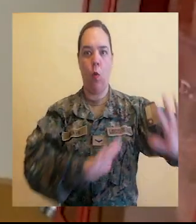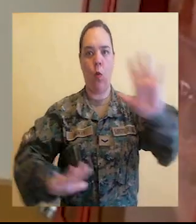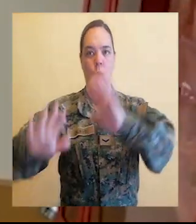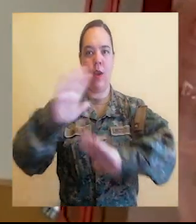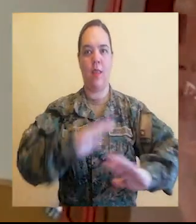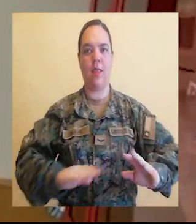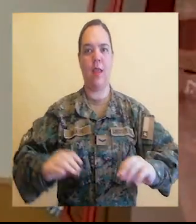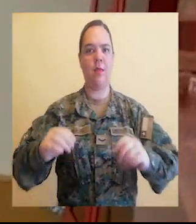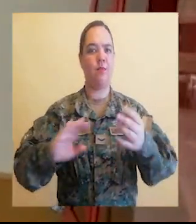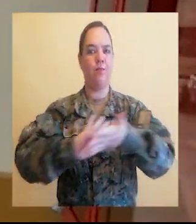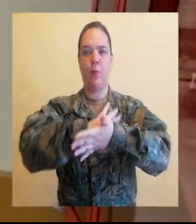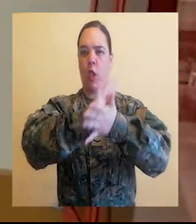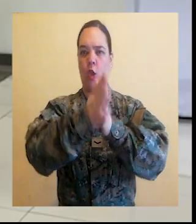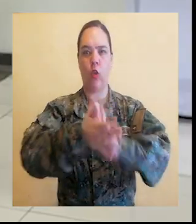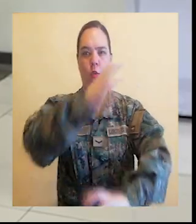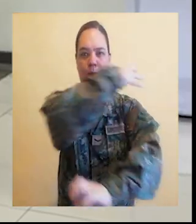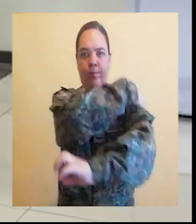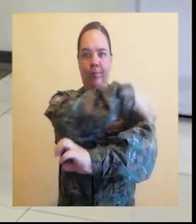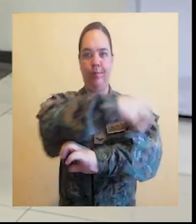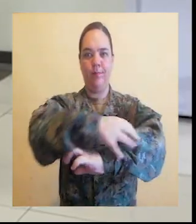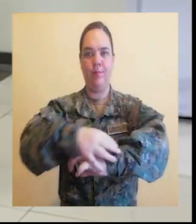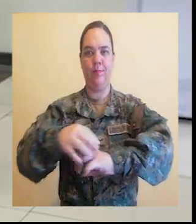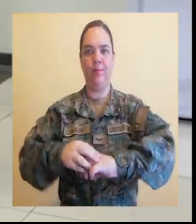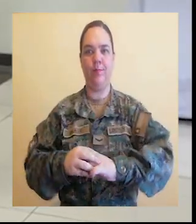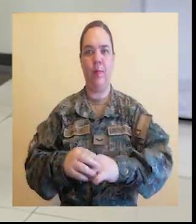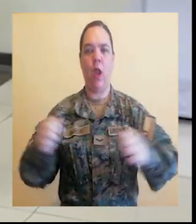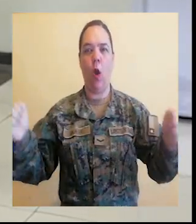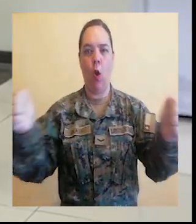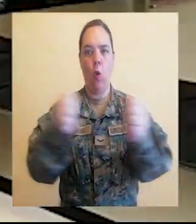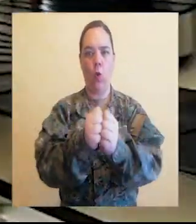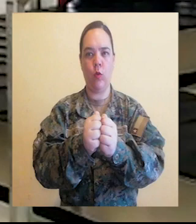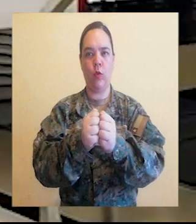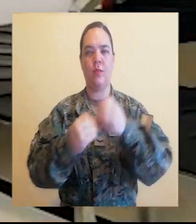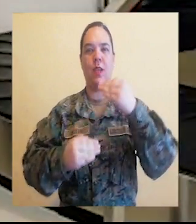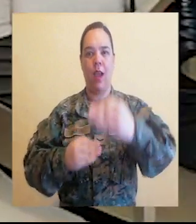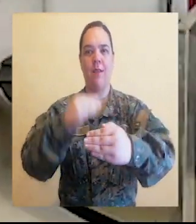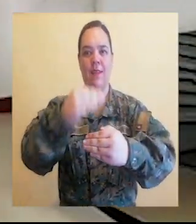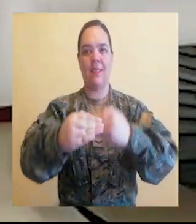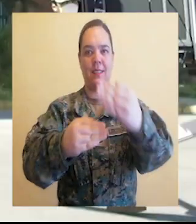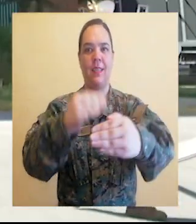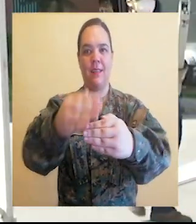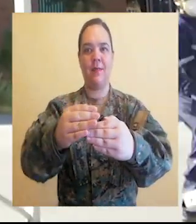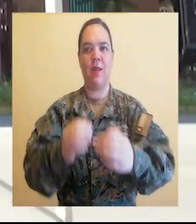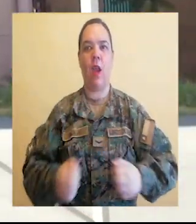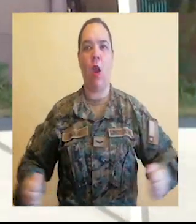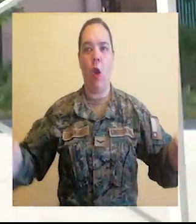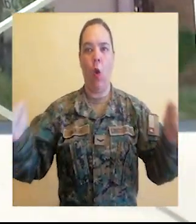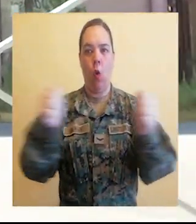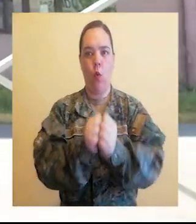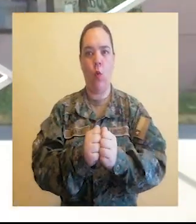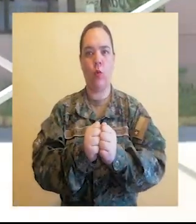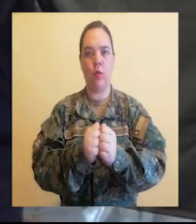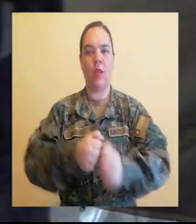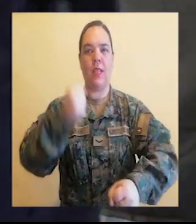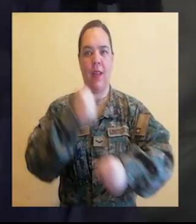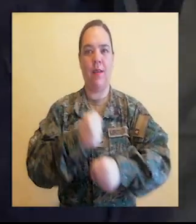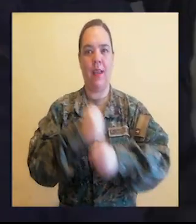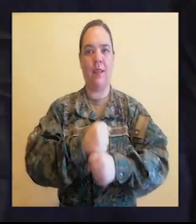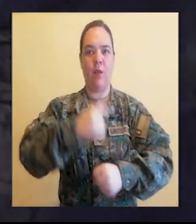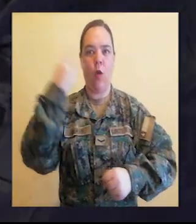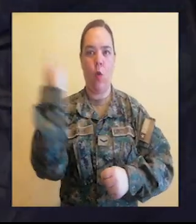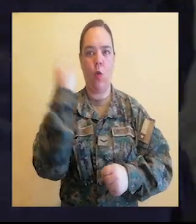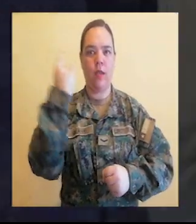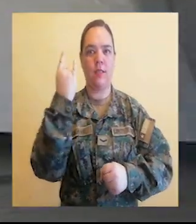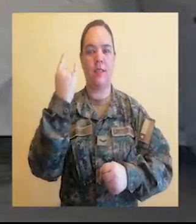y protección de todos los chilenos. Juntos vamos a salir adelante y juntos vamos a superar